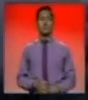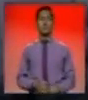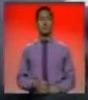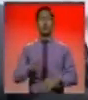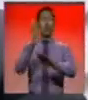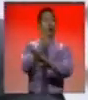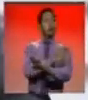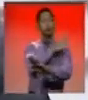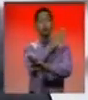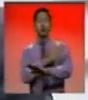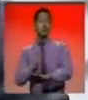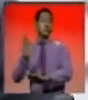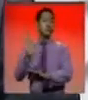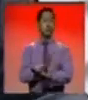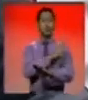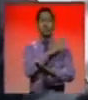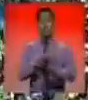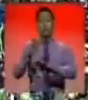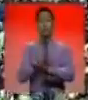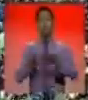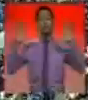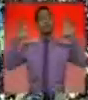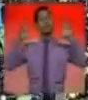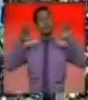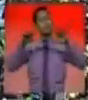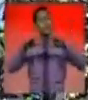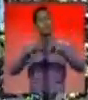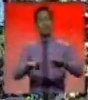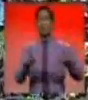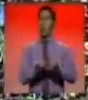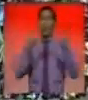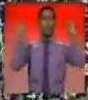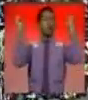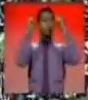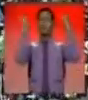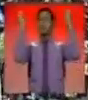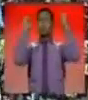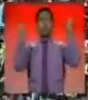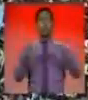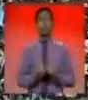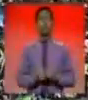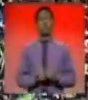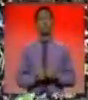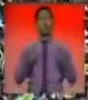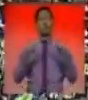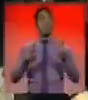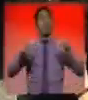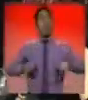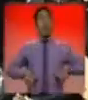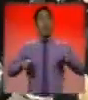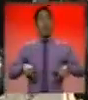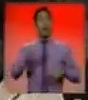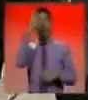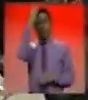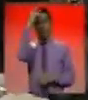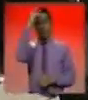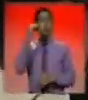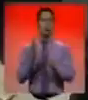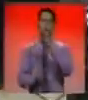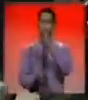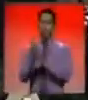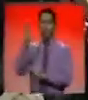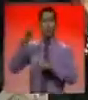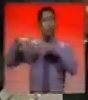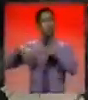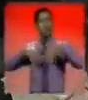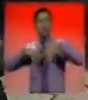música latinoamericana matizó la concentración mientras el virtual presidente electo y el vicepresidente Jorge Glass abandonaban el palacio en medio